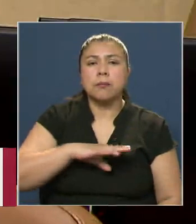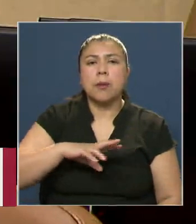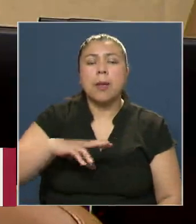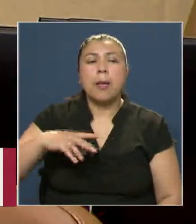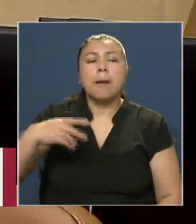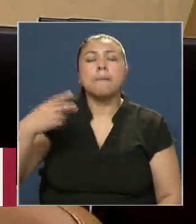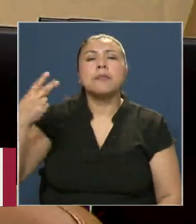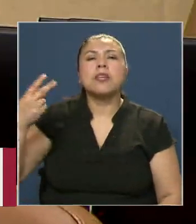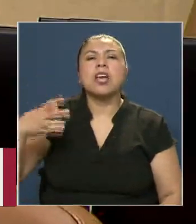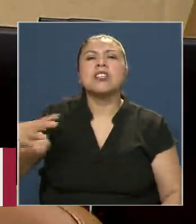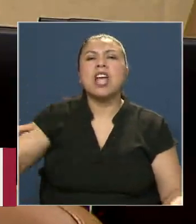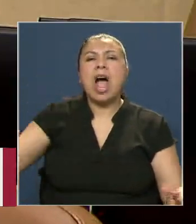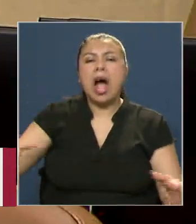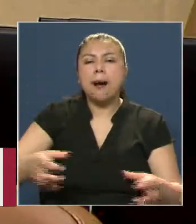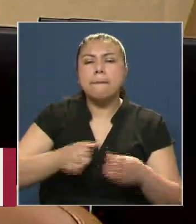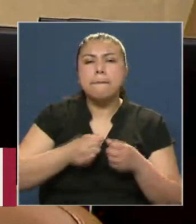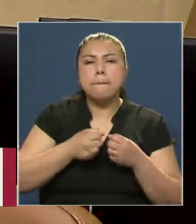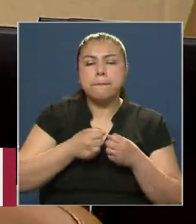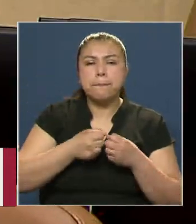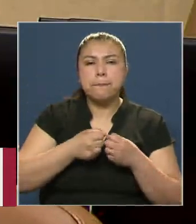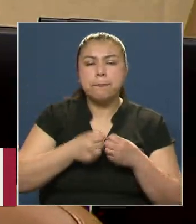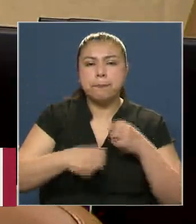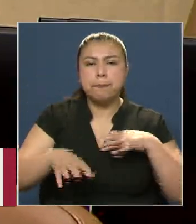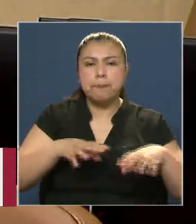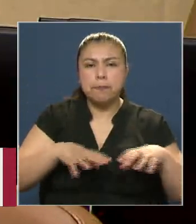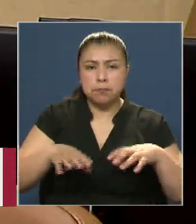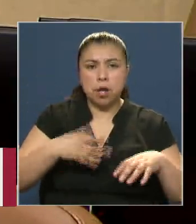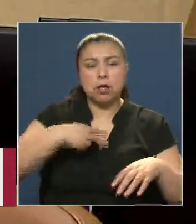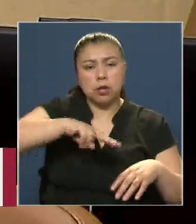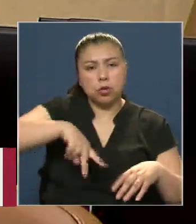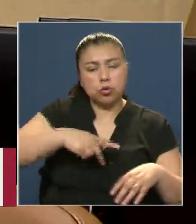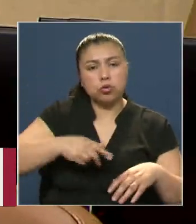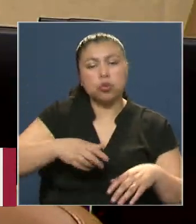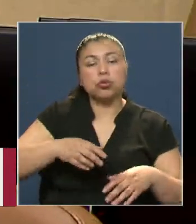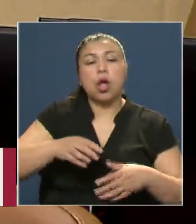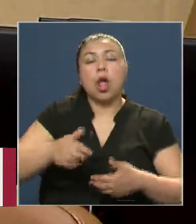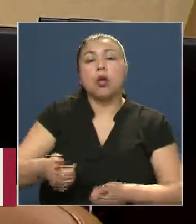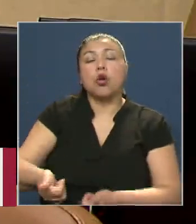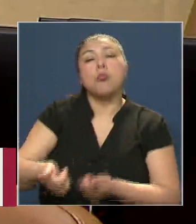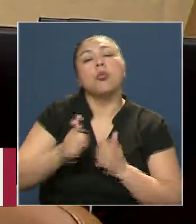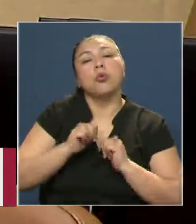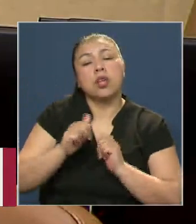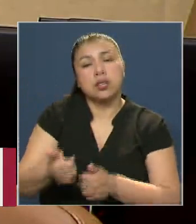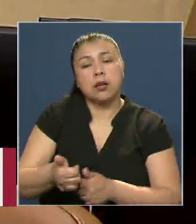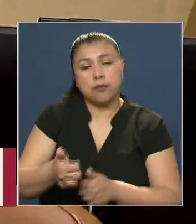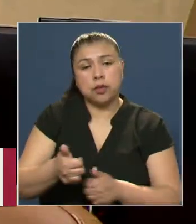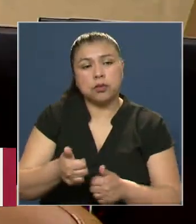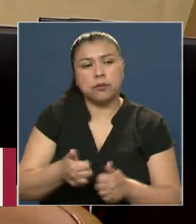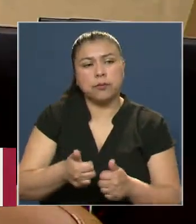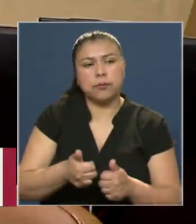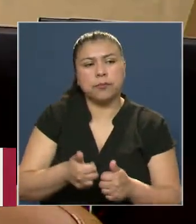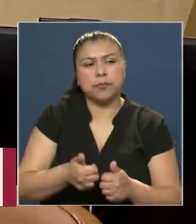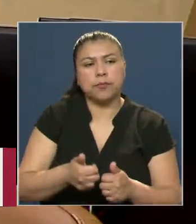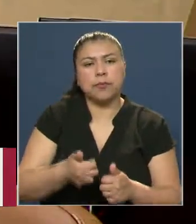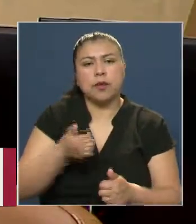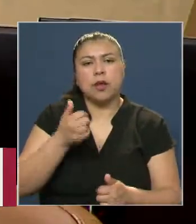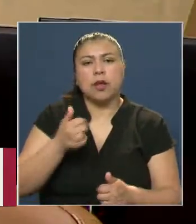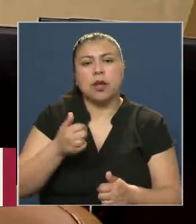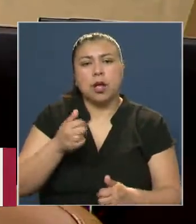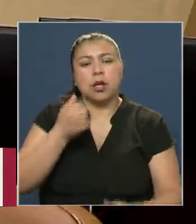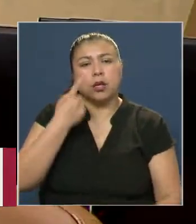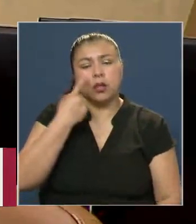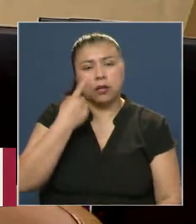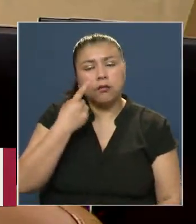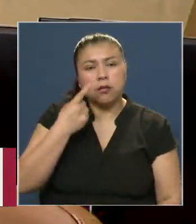del producto es un hecho que nos impone un desafío. Reconocer que todos contribuimos a